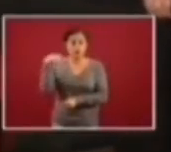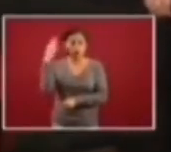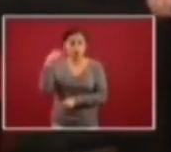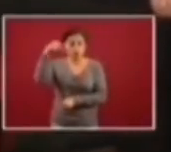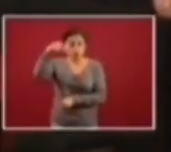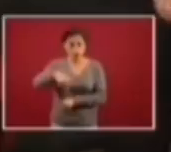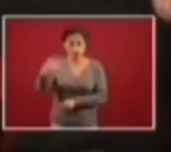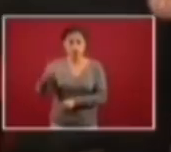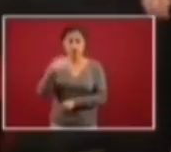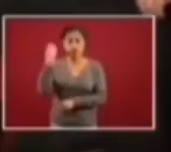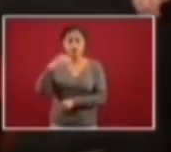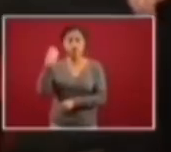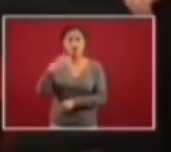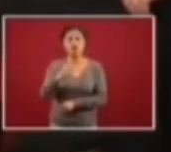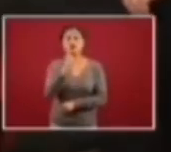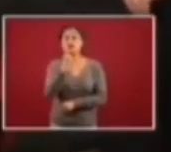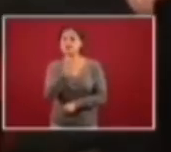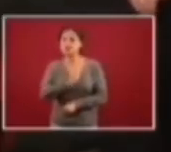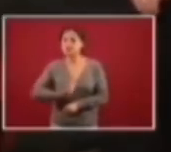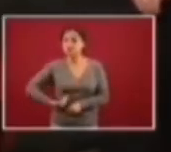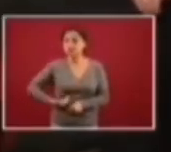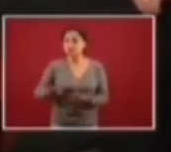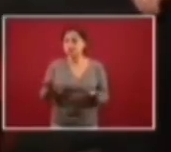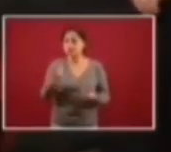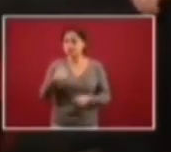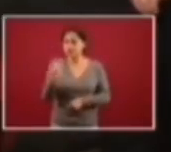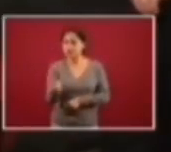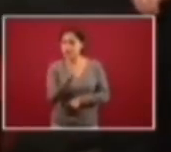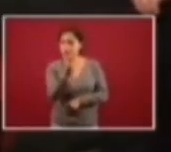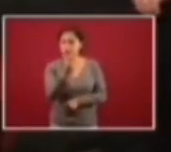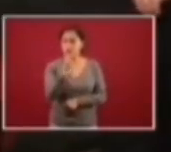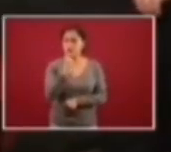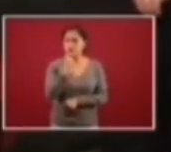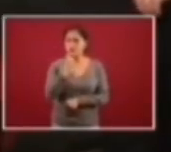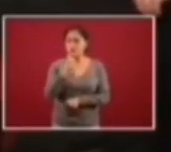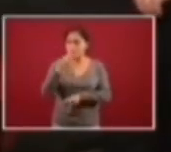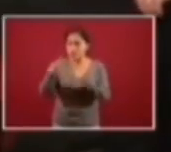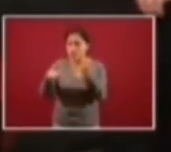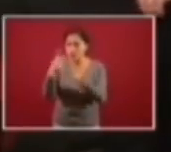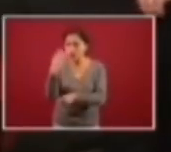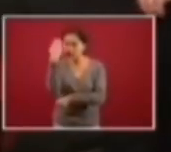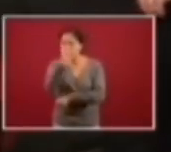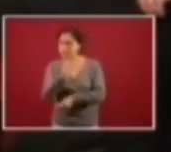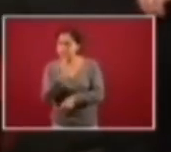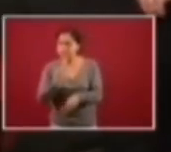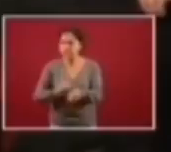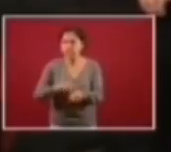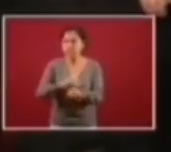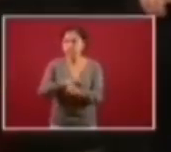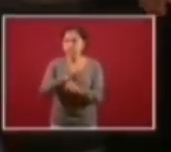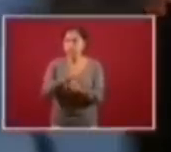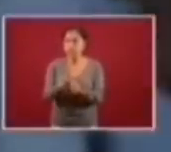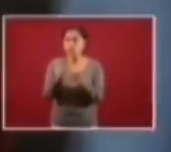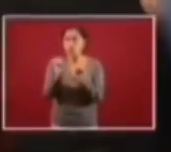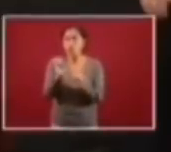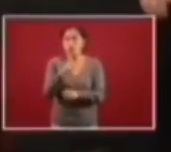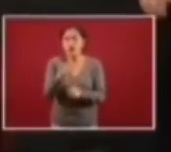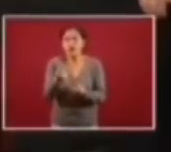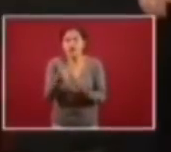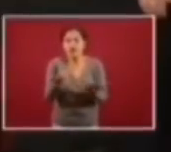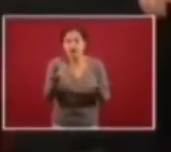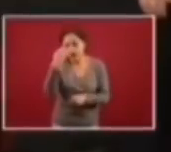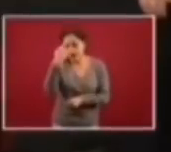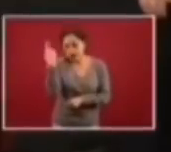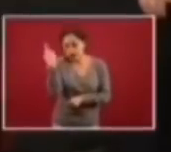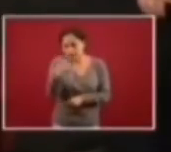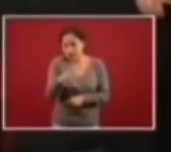presidente Andrés Manuel López Obrador. ¿El presidente se va a hacer una prueba de coronavirus o va a tomar algunas medidas como de